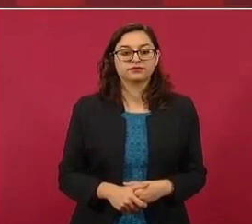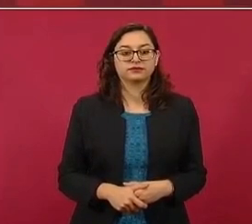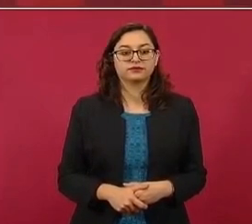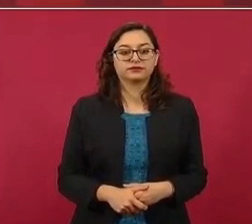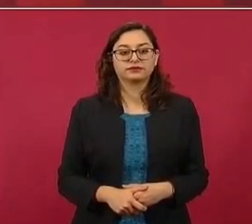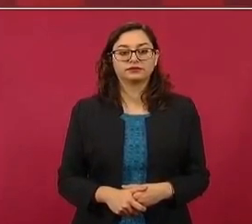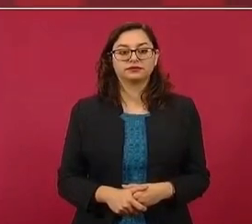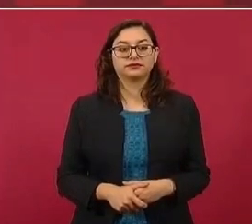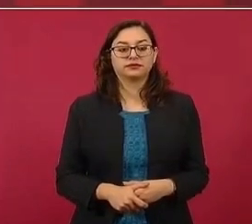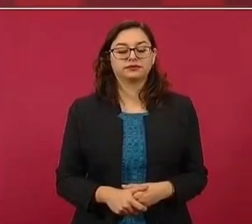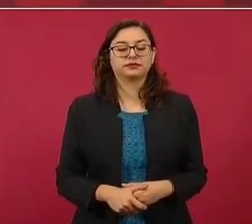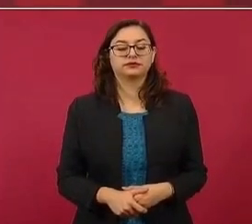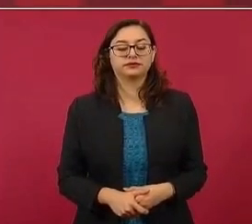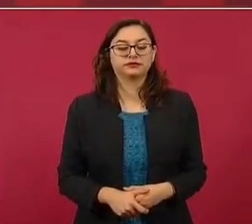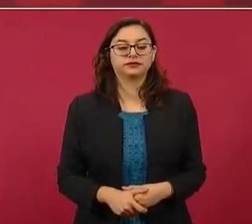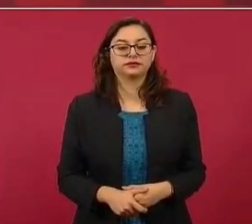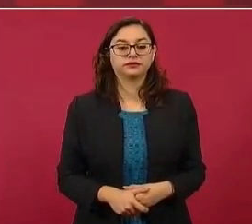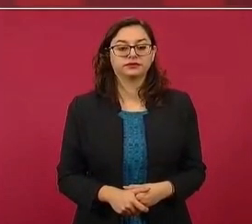Engañaban de que